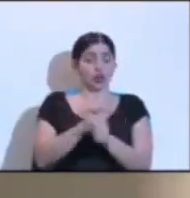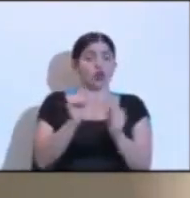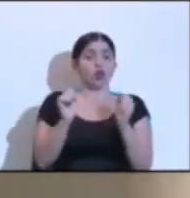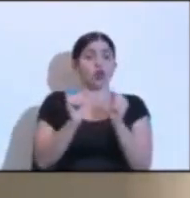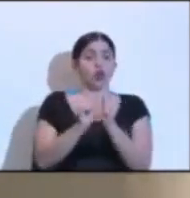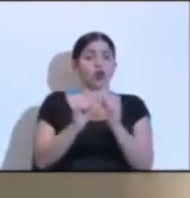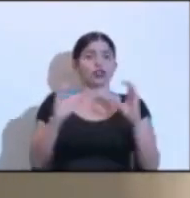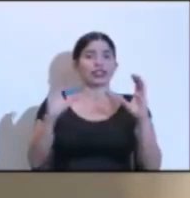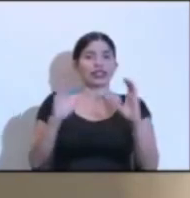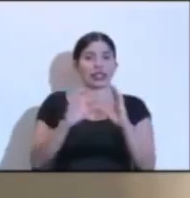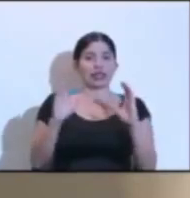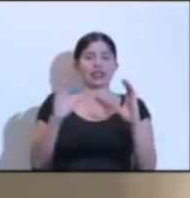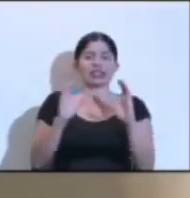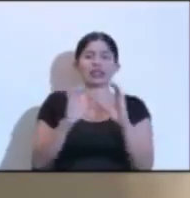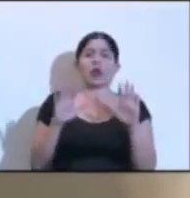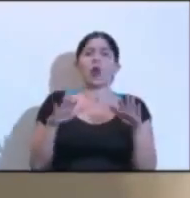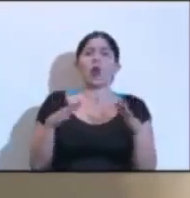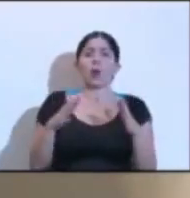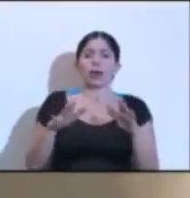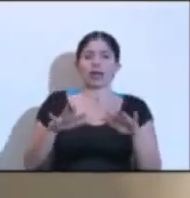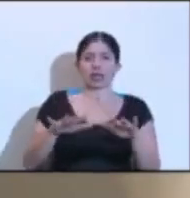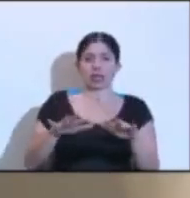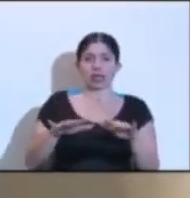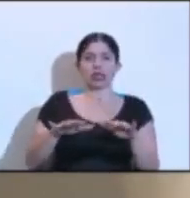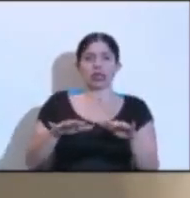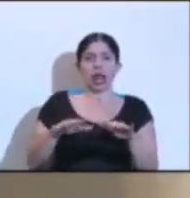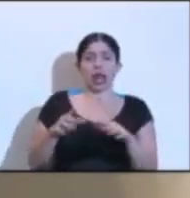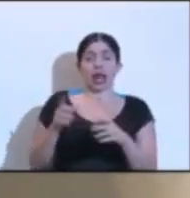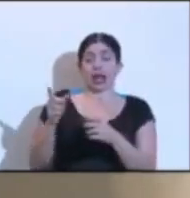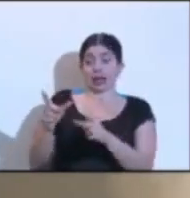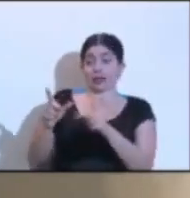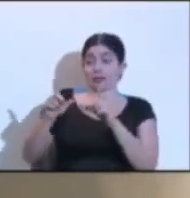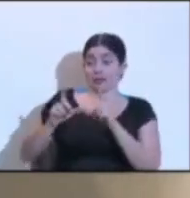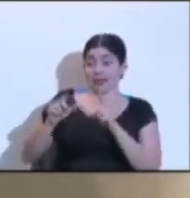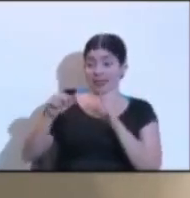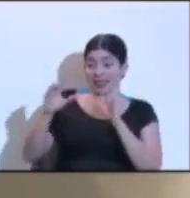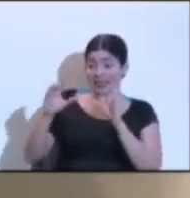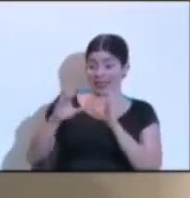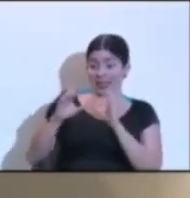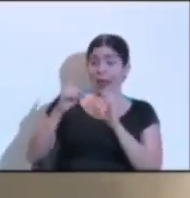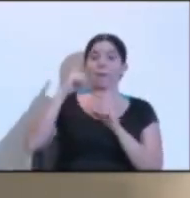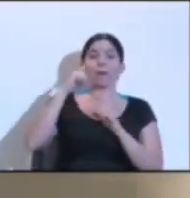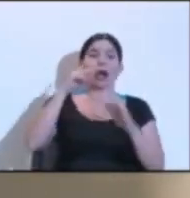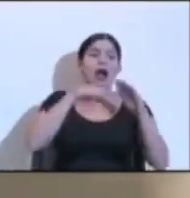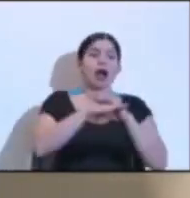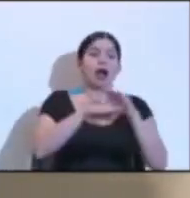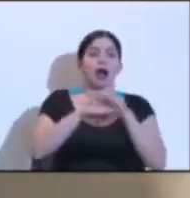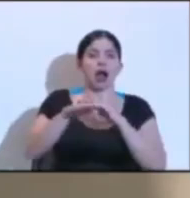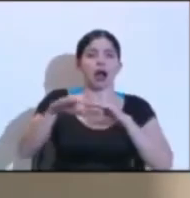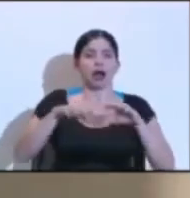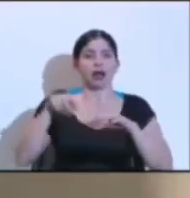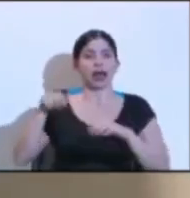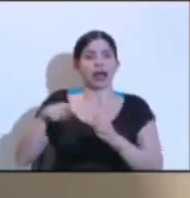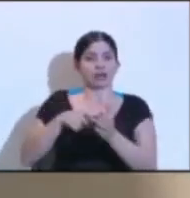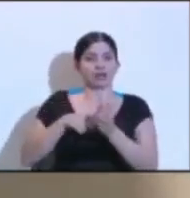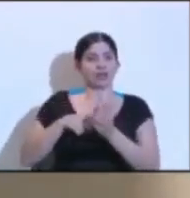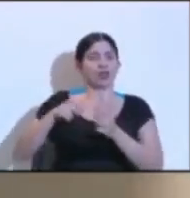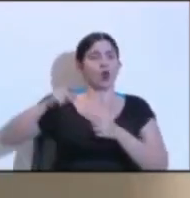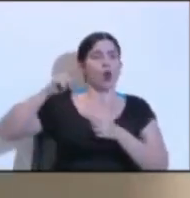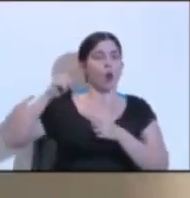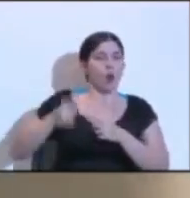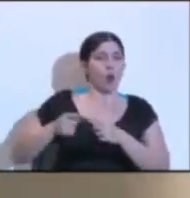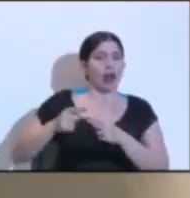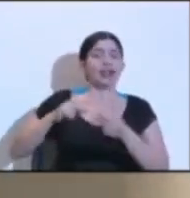certificado digital para poder accesar a ciertas actividades como se va a informar va a ser obligatorio